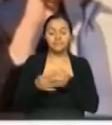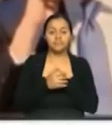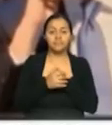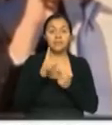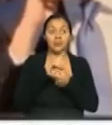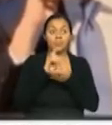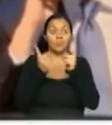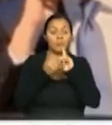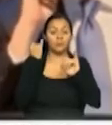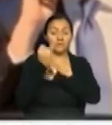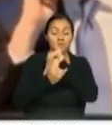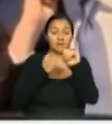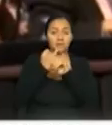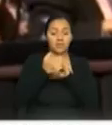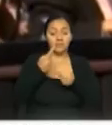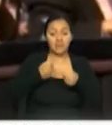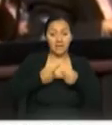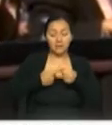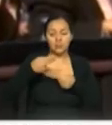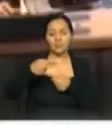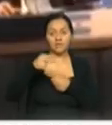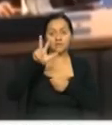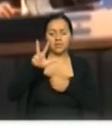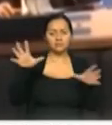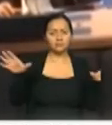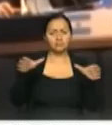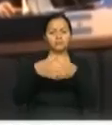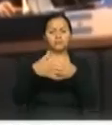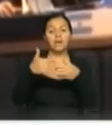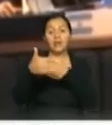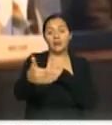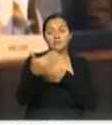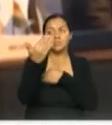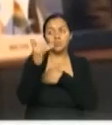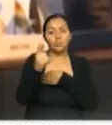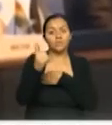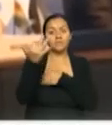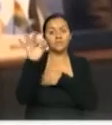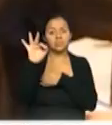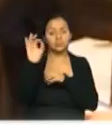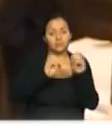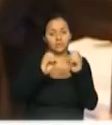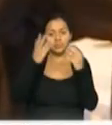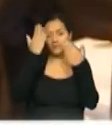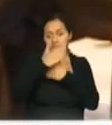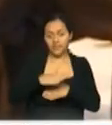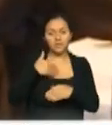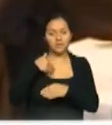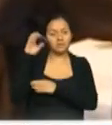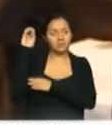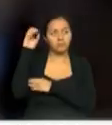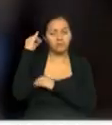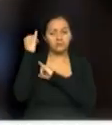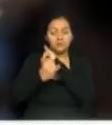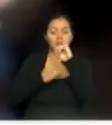Encuentro Internacional Quito a un año de Hábitat 3 se desarrollará hasta el jueves 19 de octubre y contará con ponencias de expertos